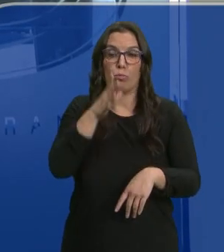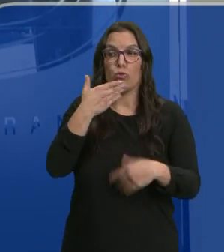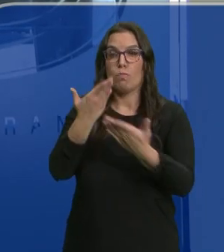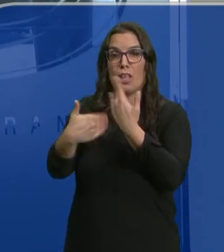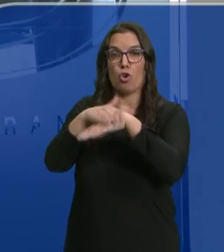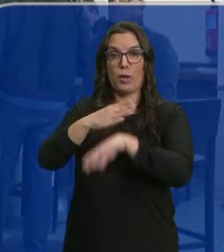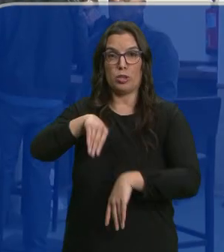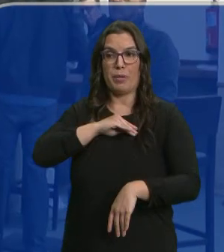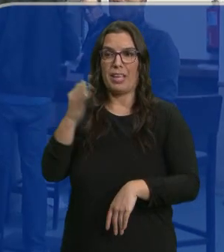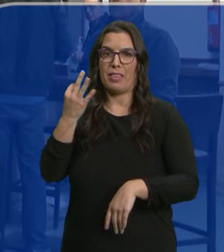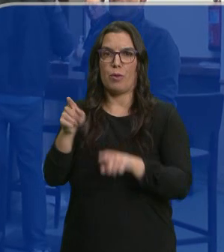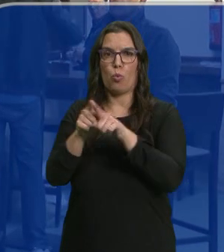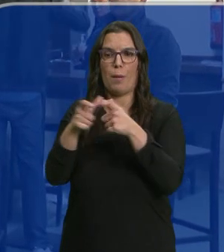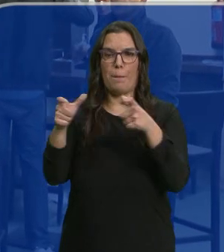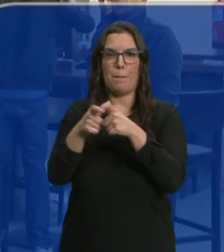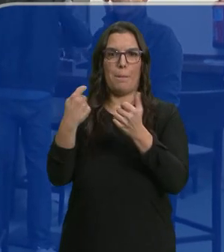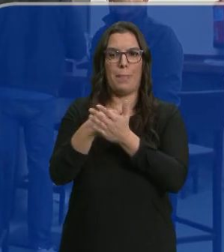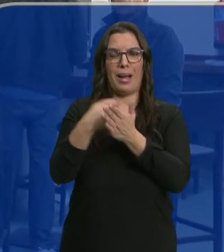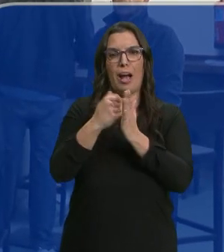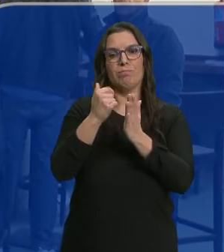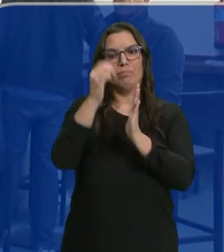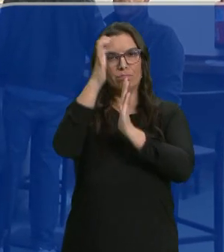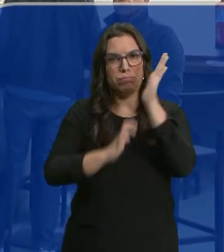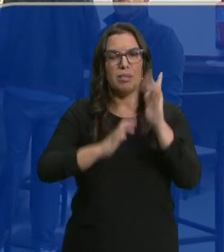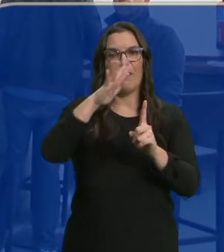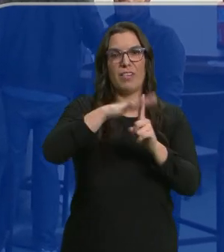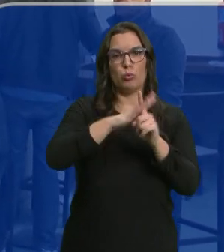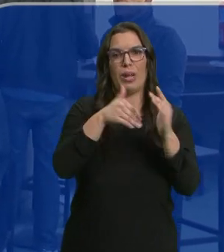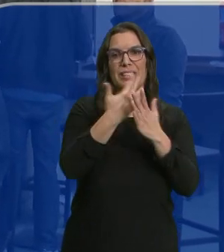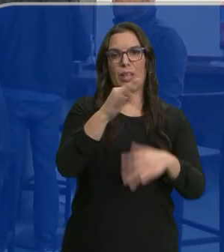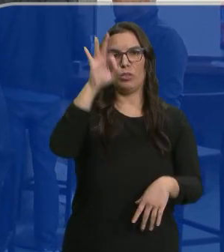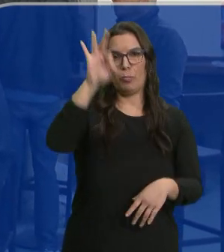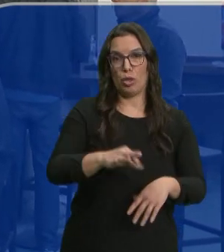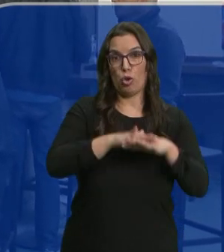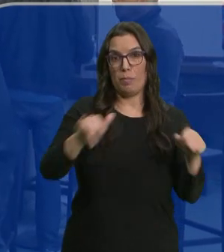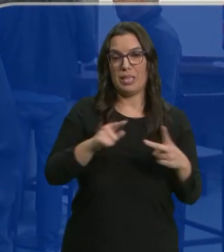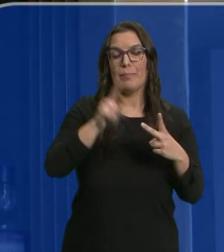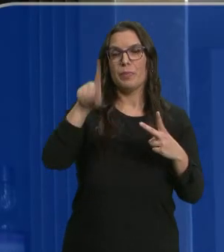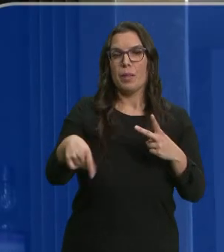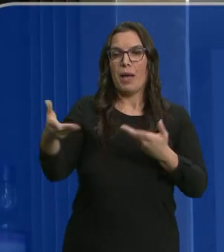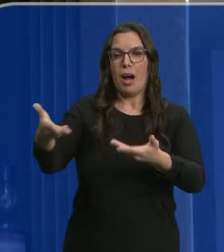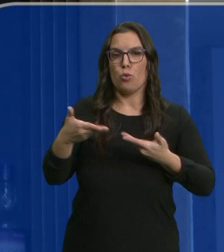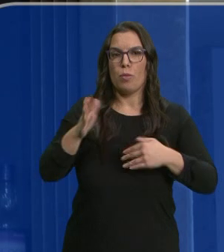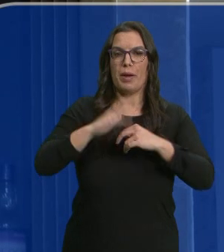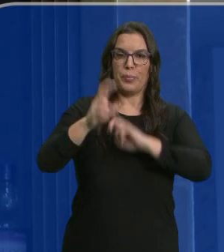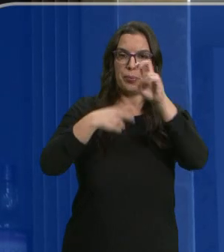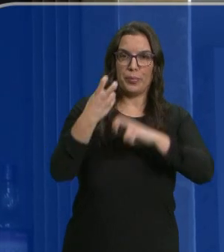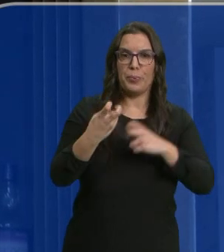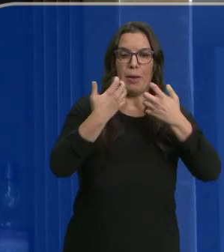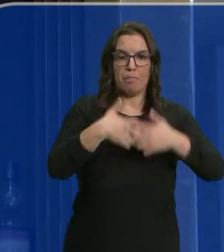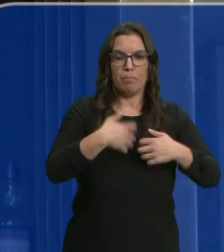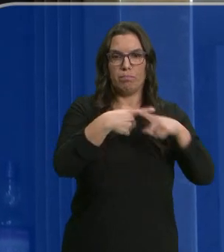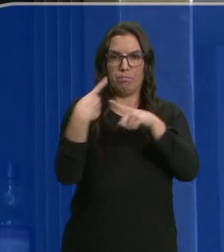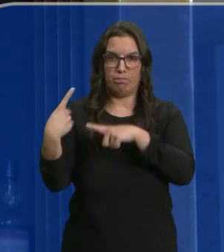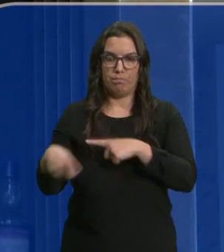piden al Gobierno central un bono energético con el que les rebajen las facturas hasta un 50% y también que les ayuden en la renovación del